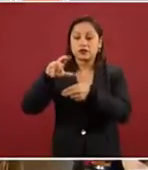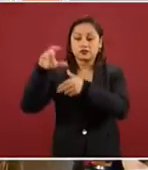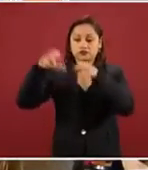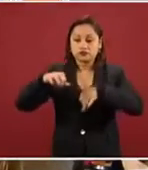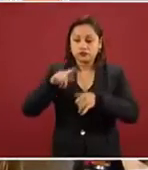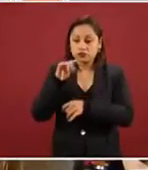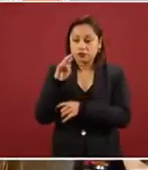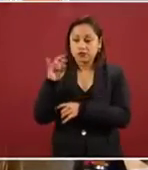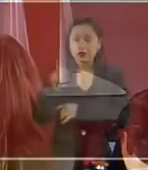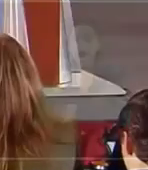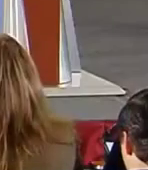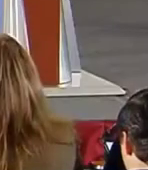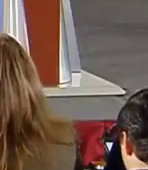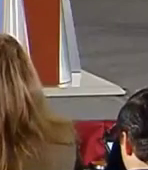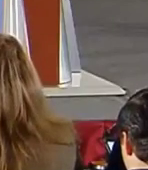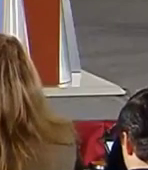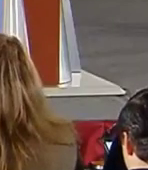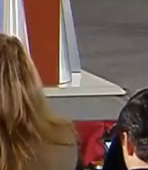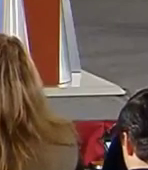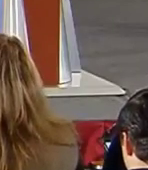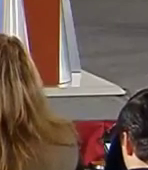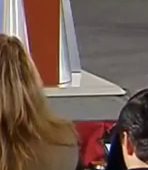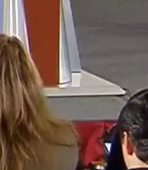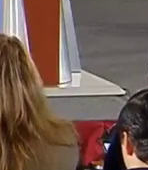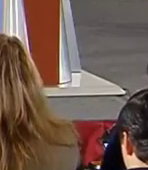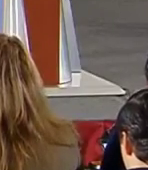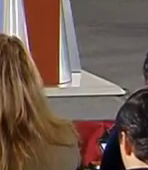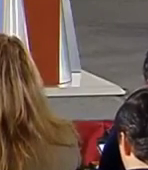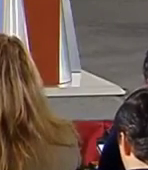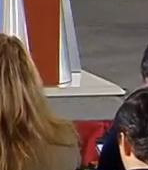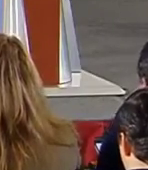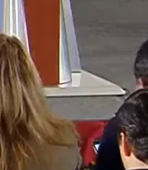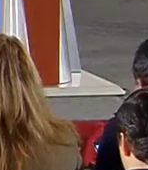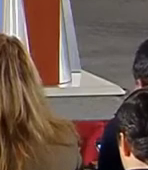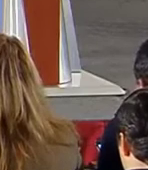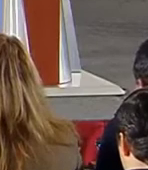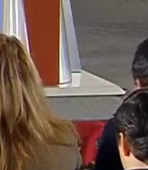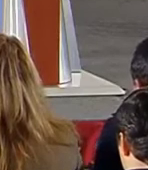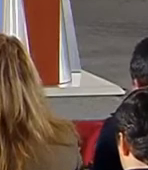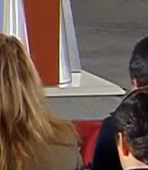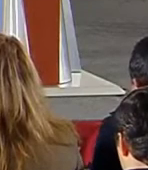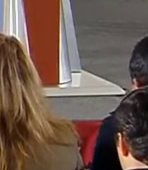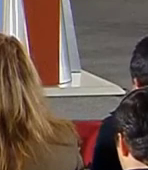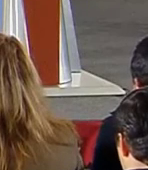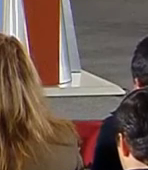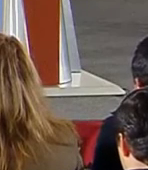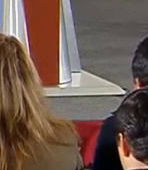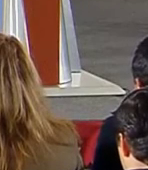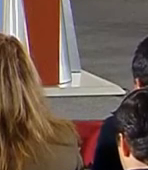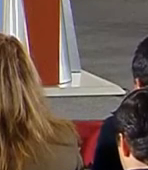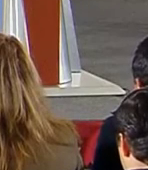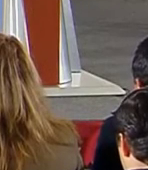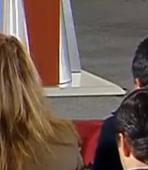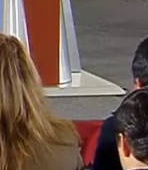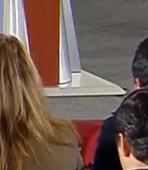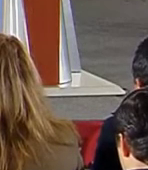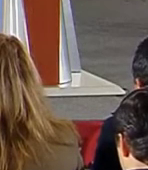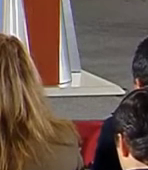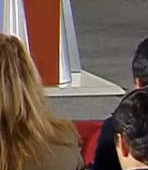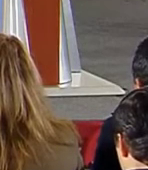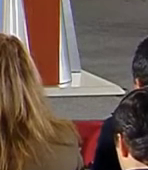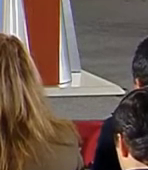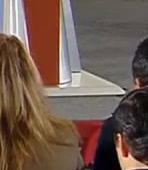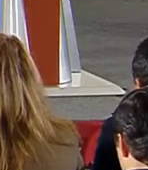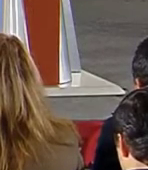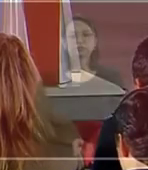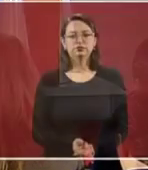último, comentar, la Comisión Nacional Forestal hace un esfuerzo muy importante, por supuesto, en equipo con la Secretaría de la Defensa Nacional, la Secretaría de Marina,